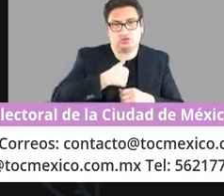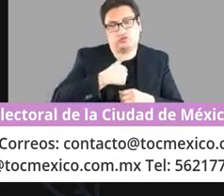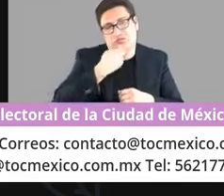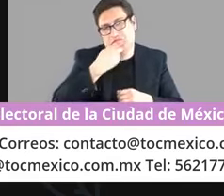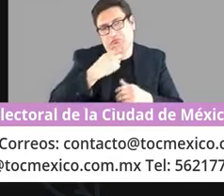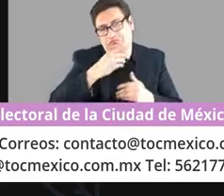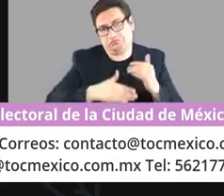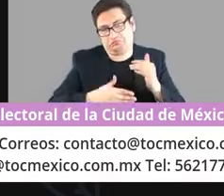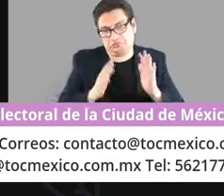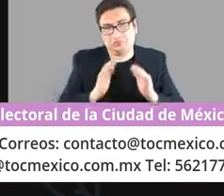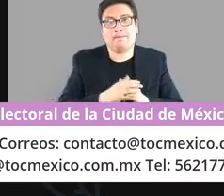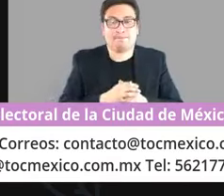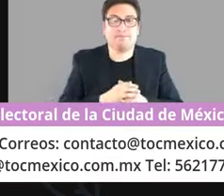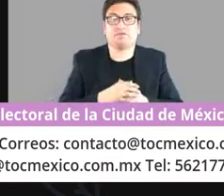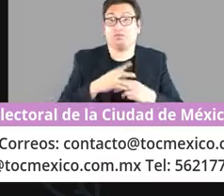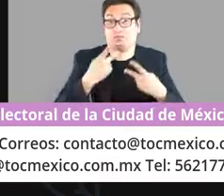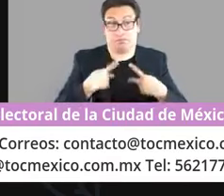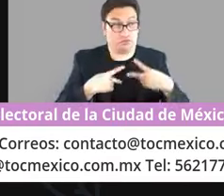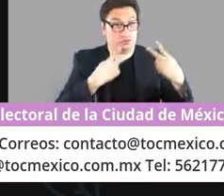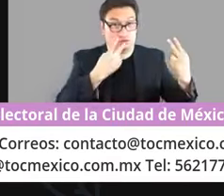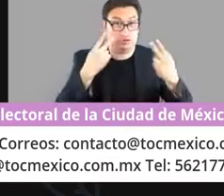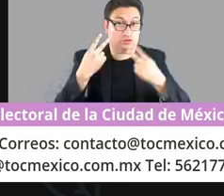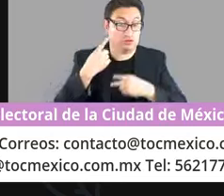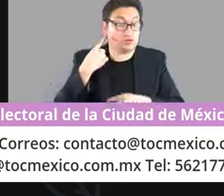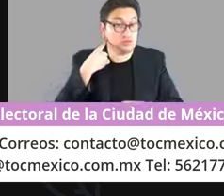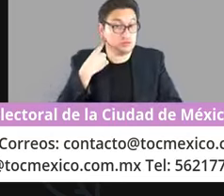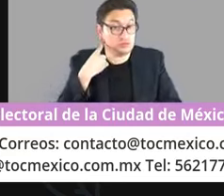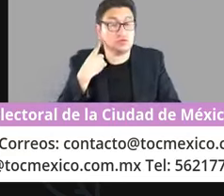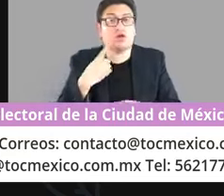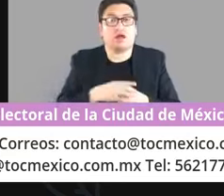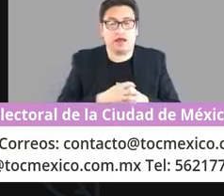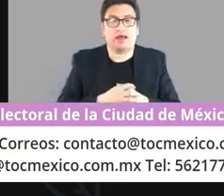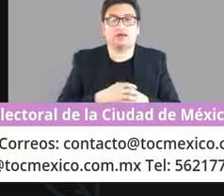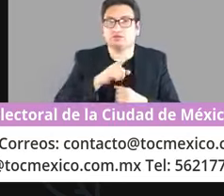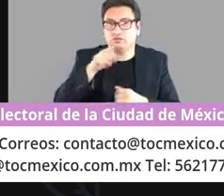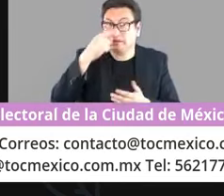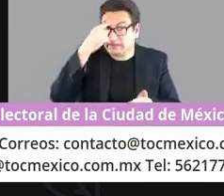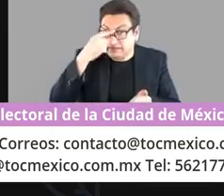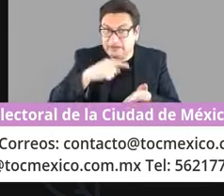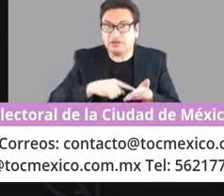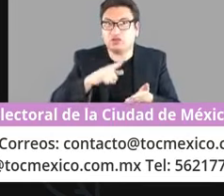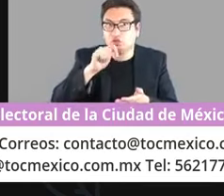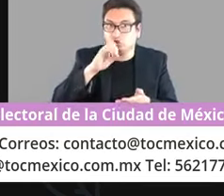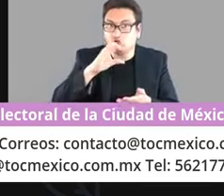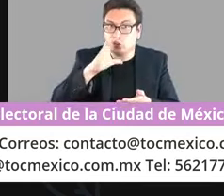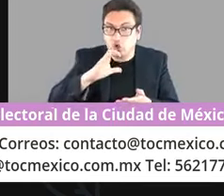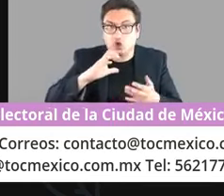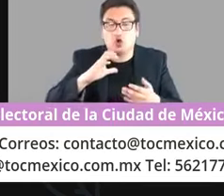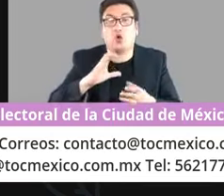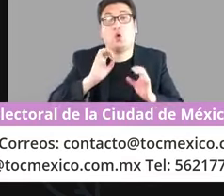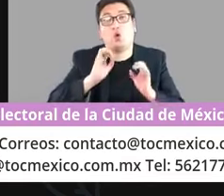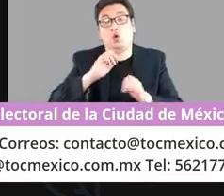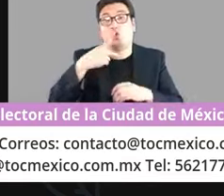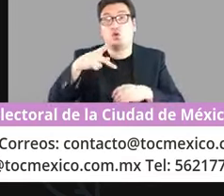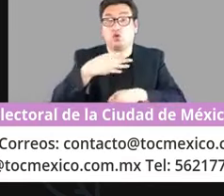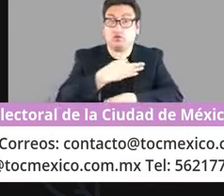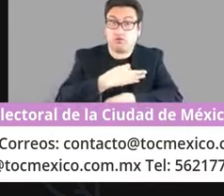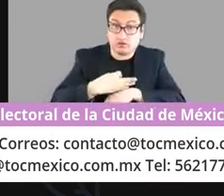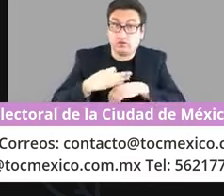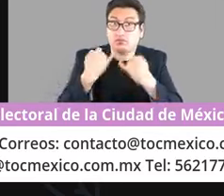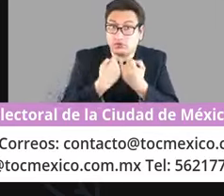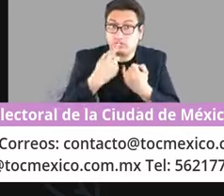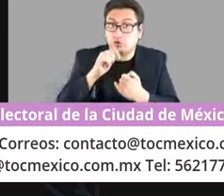ahora sí que la gente que nos esté escuchando, que crea que padece de TOC o que tengan algún familiar que crean que padecen de